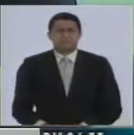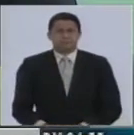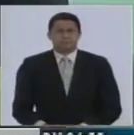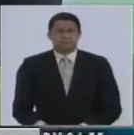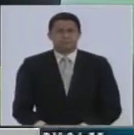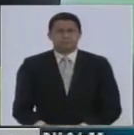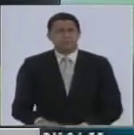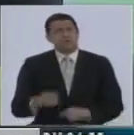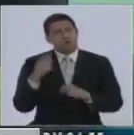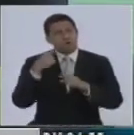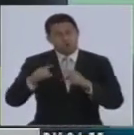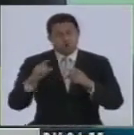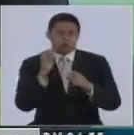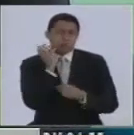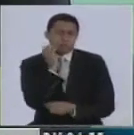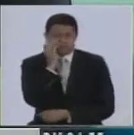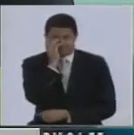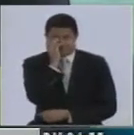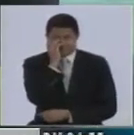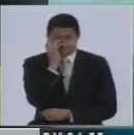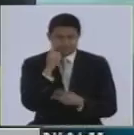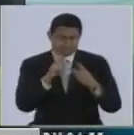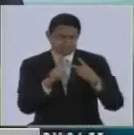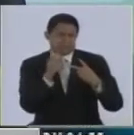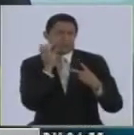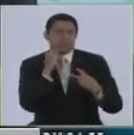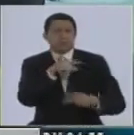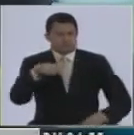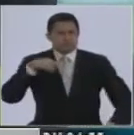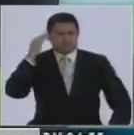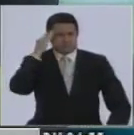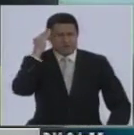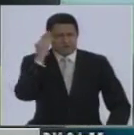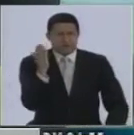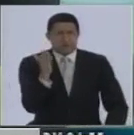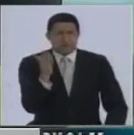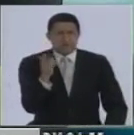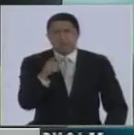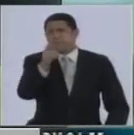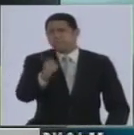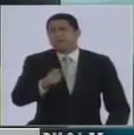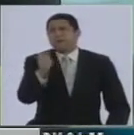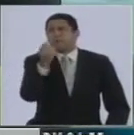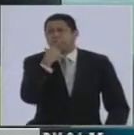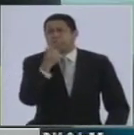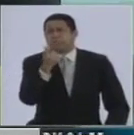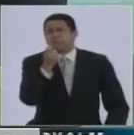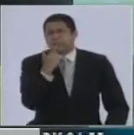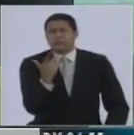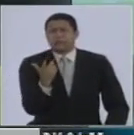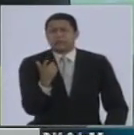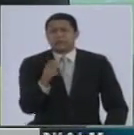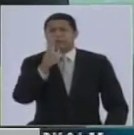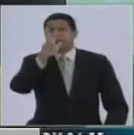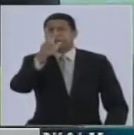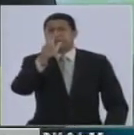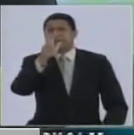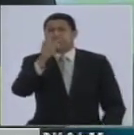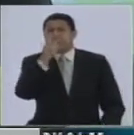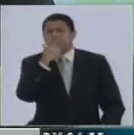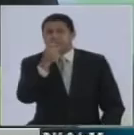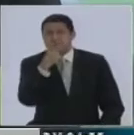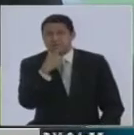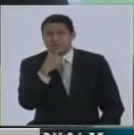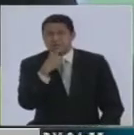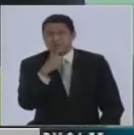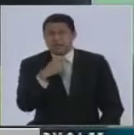el otro caso por ejemplo este nosotros sabemos que la gente se automedica y de repente se está medicando tres medicinas que le están